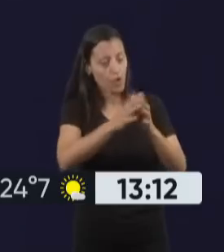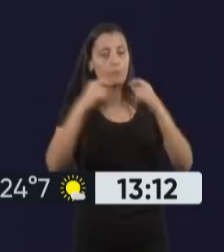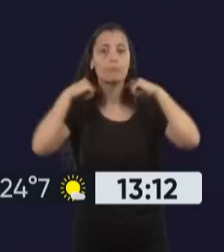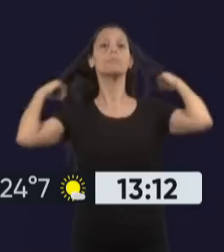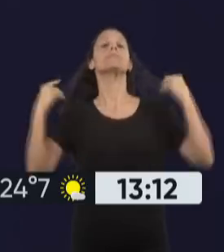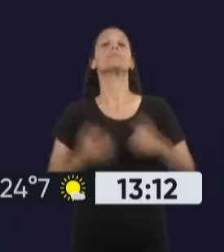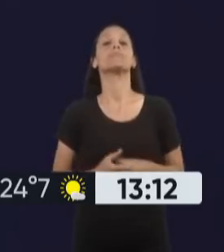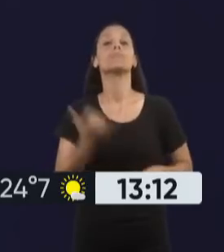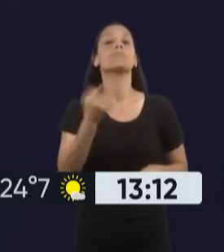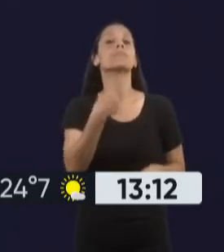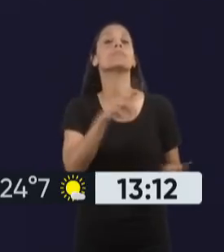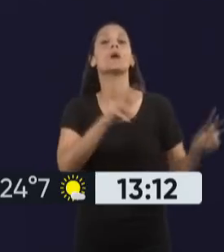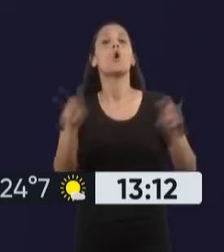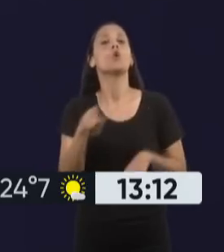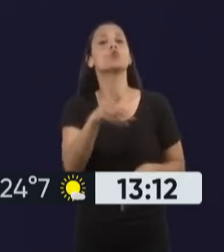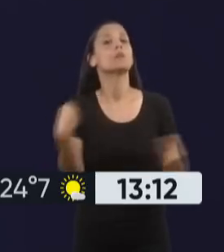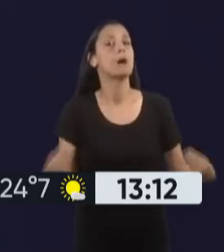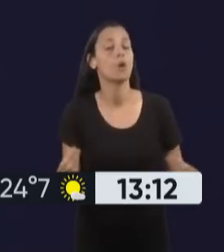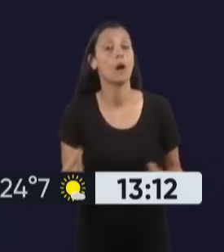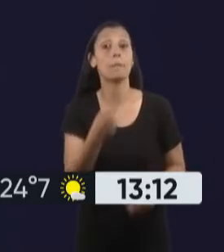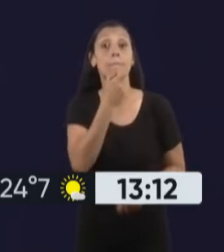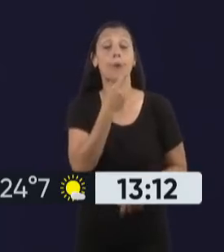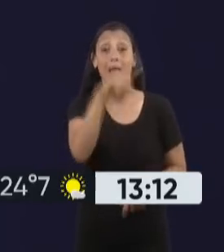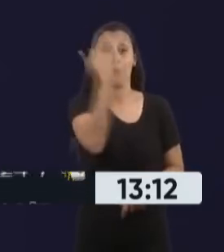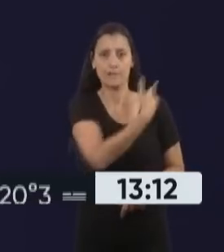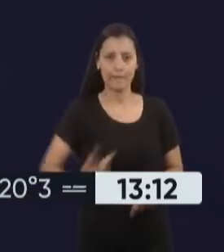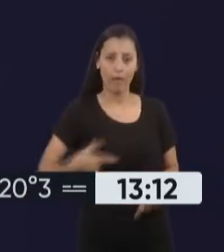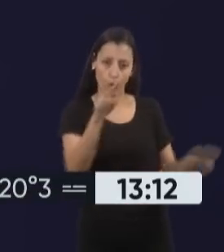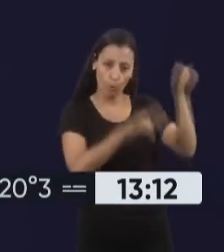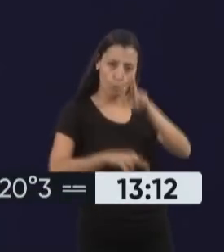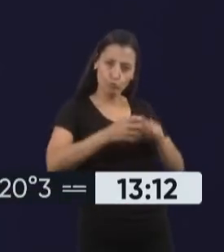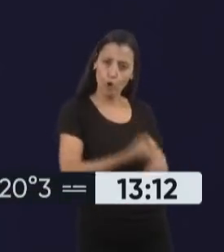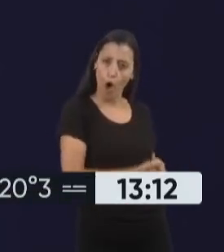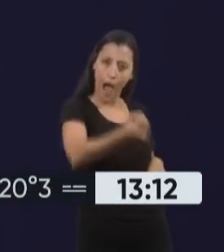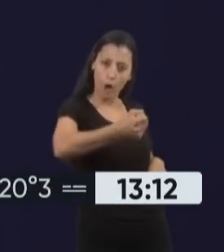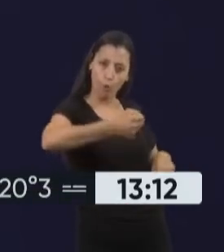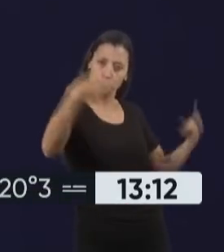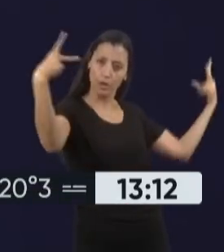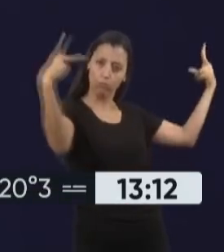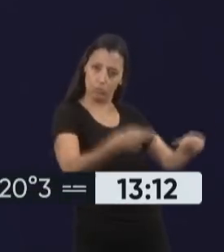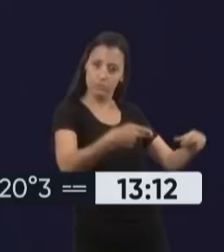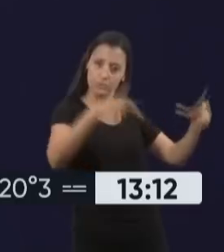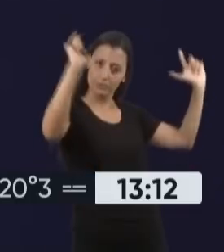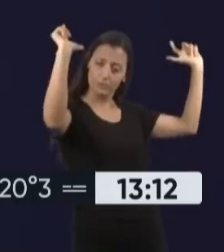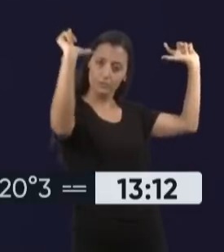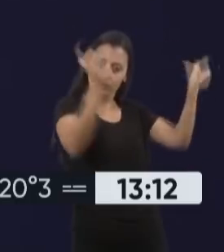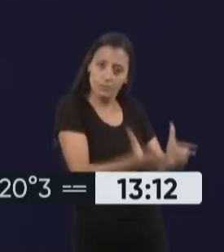Miguel, hay otro tema adicional, que cuando vos achicás el Estado, le